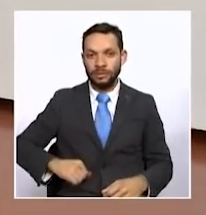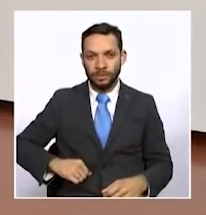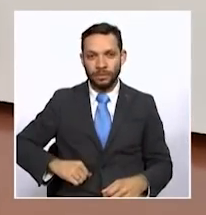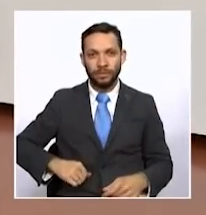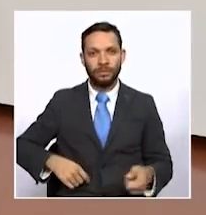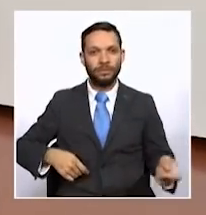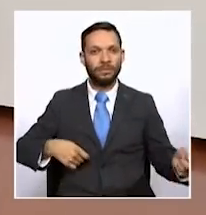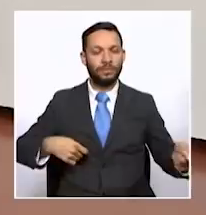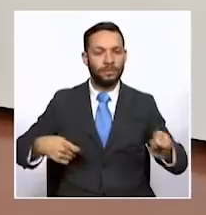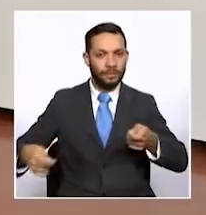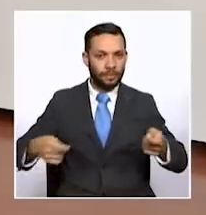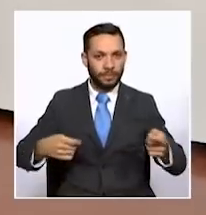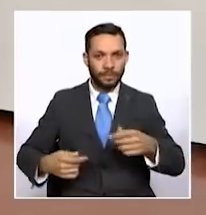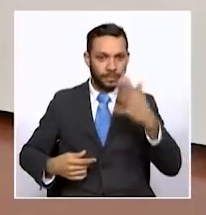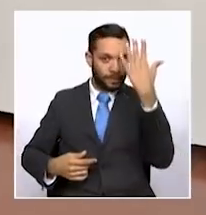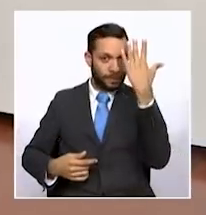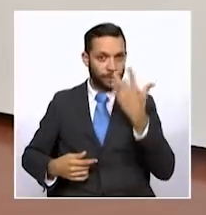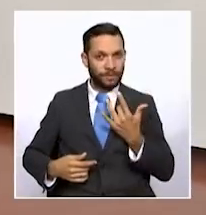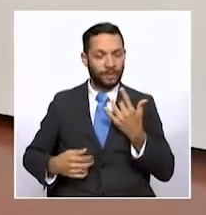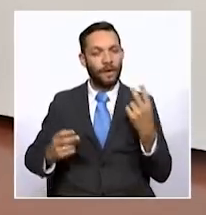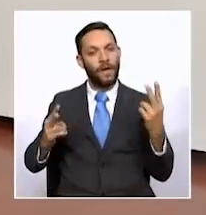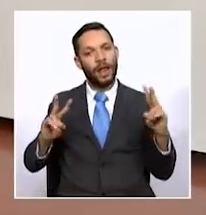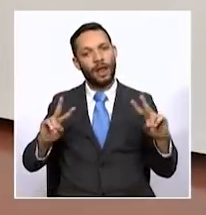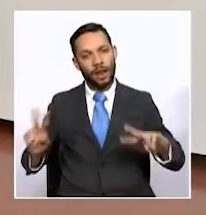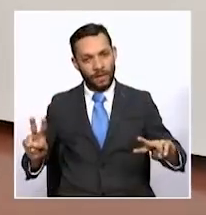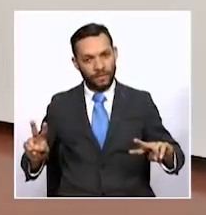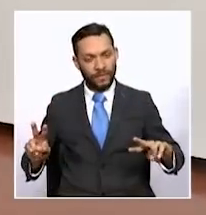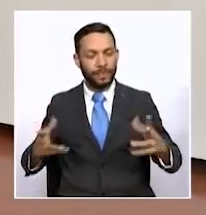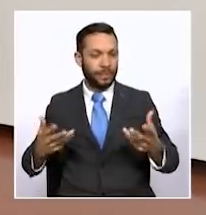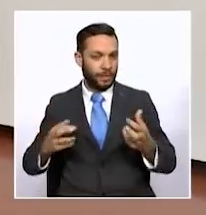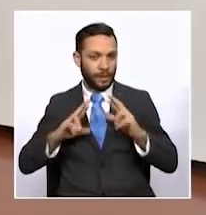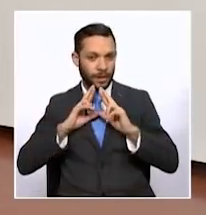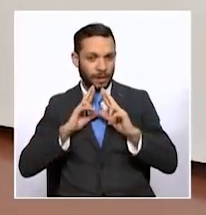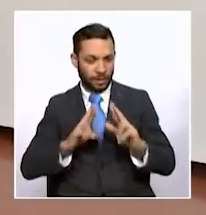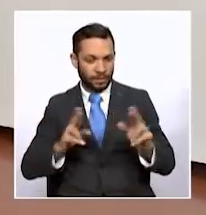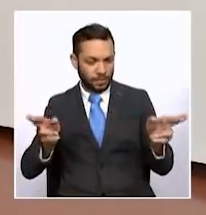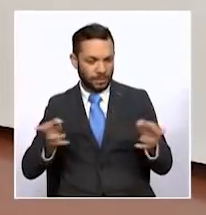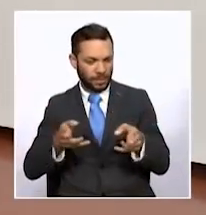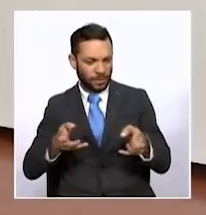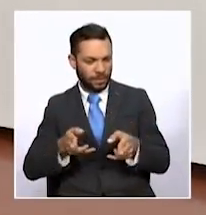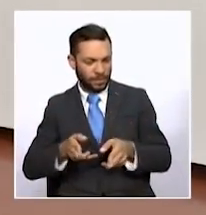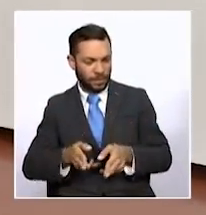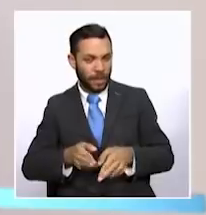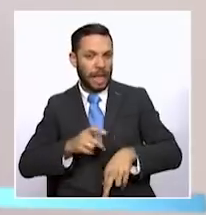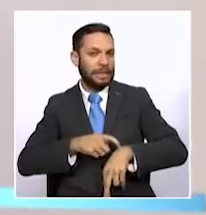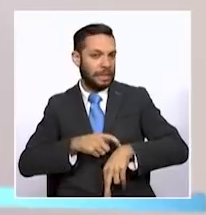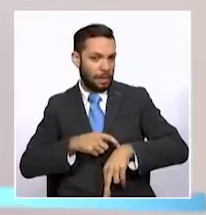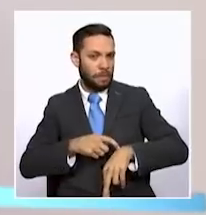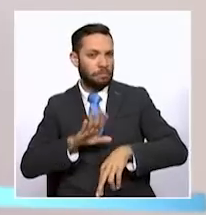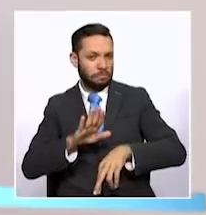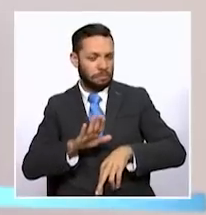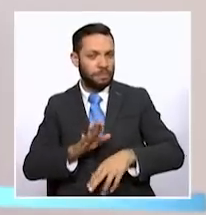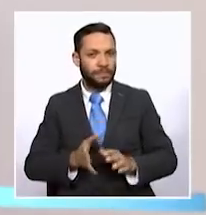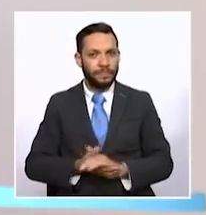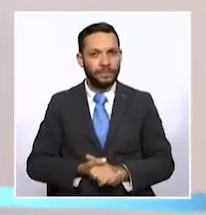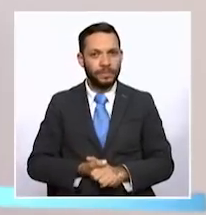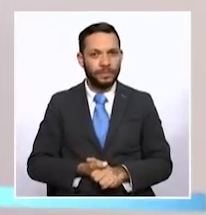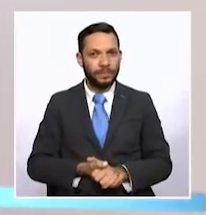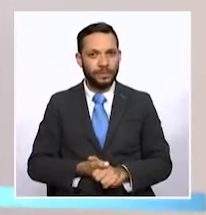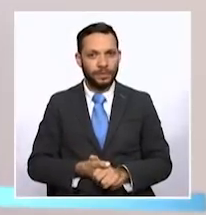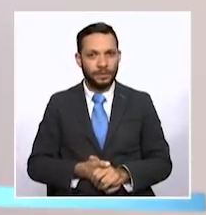preguntas en Facebook Live y vamos a tratar de resumirlas en estos tiempo que nos queda. Ya regresamos.